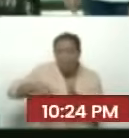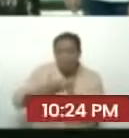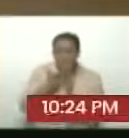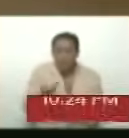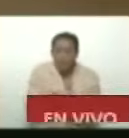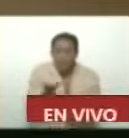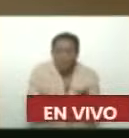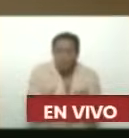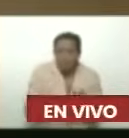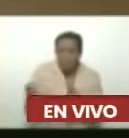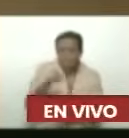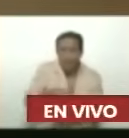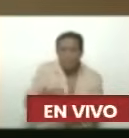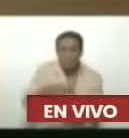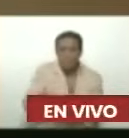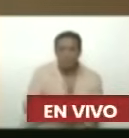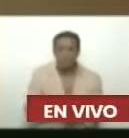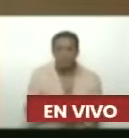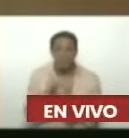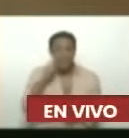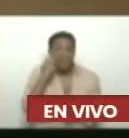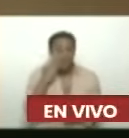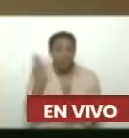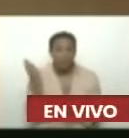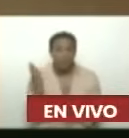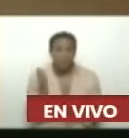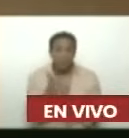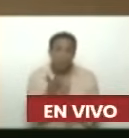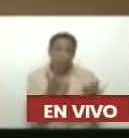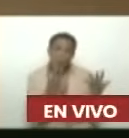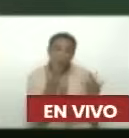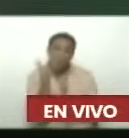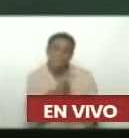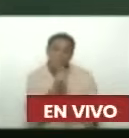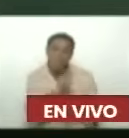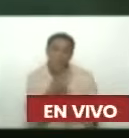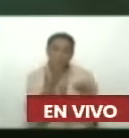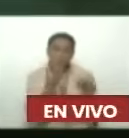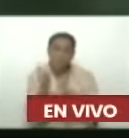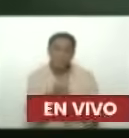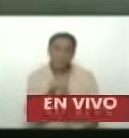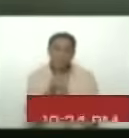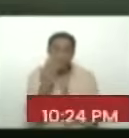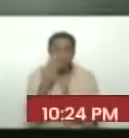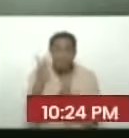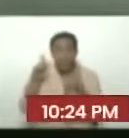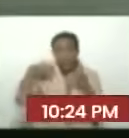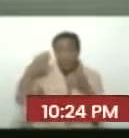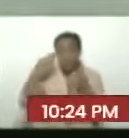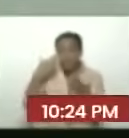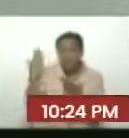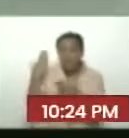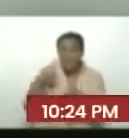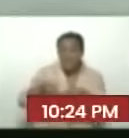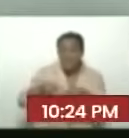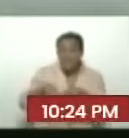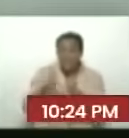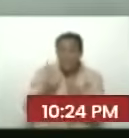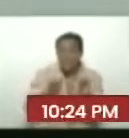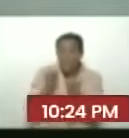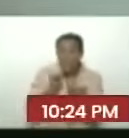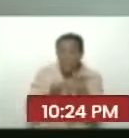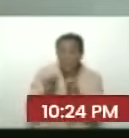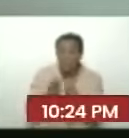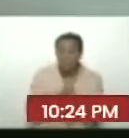aprendido. Sí, le regalaron una vez cuando tenía 9 meses unos Ahí estamos viendo boglin. Unos videos, mira, cuando estaba chiquitico. Ajá, bueno,